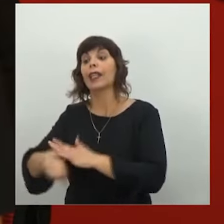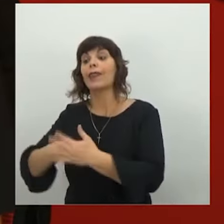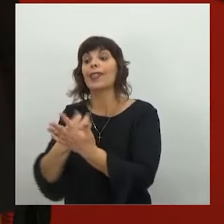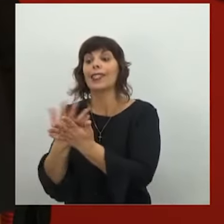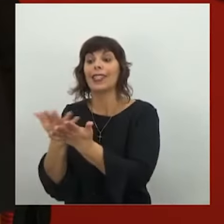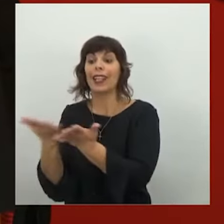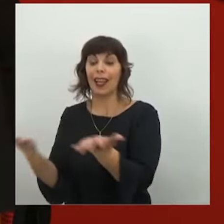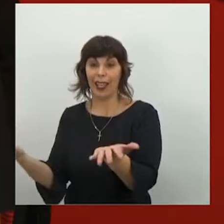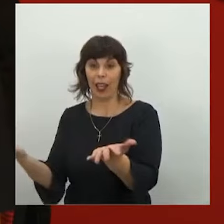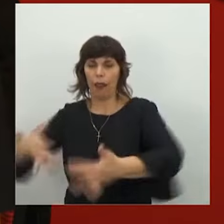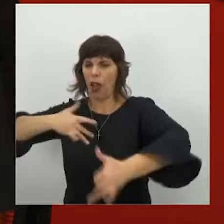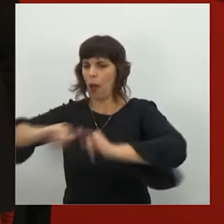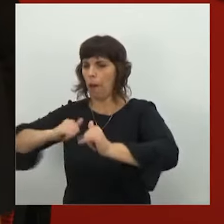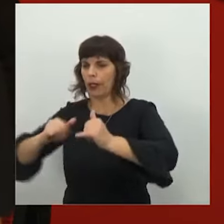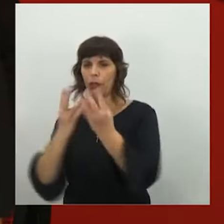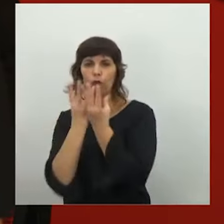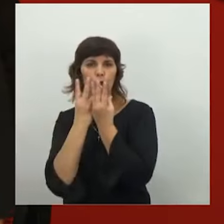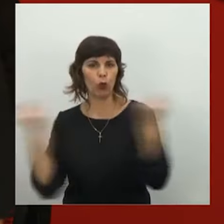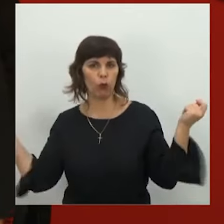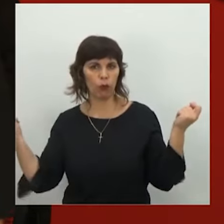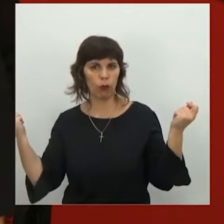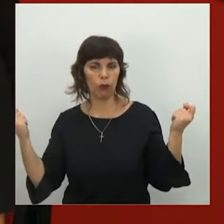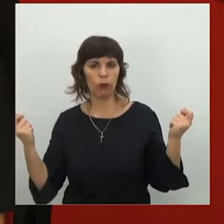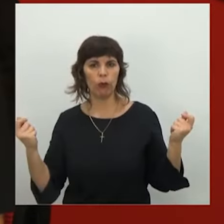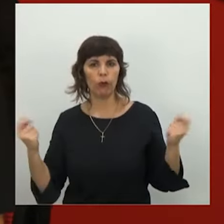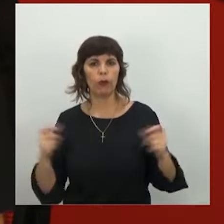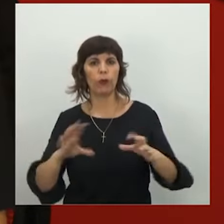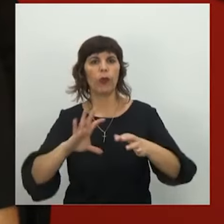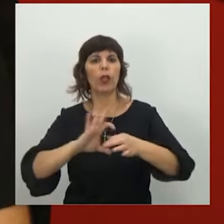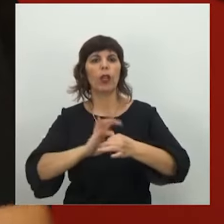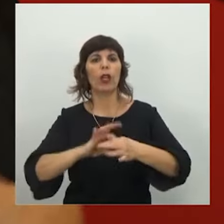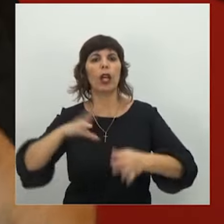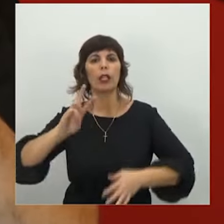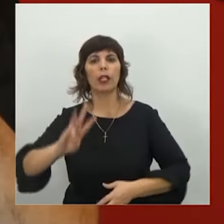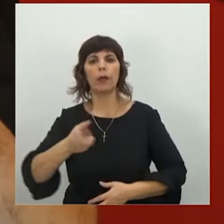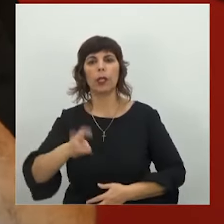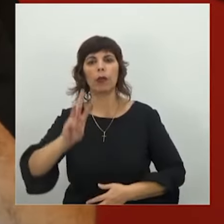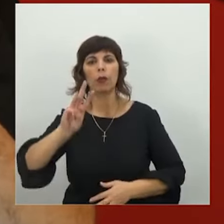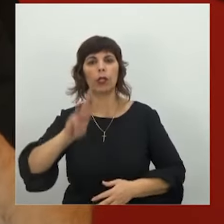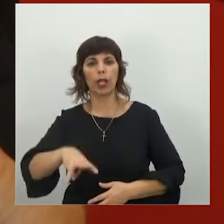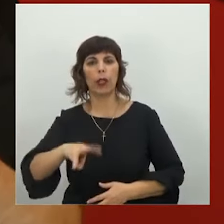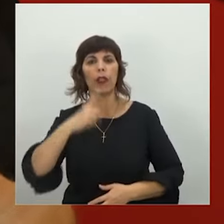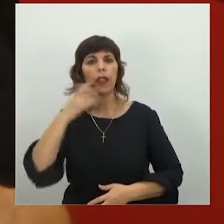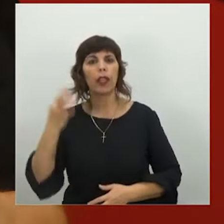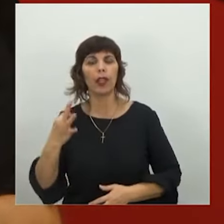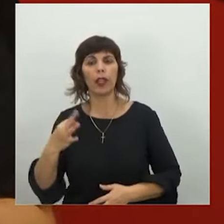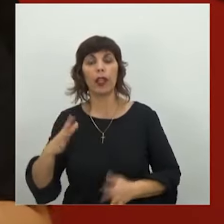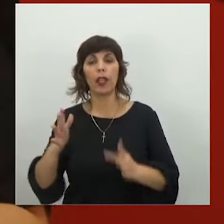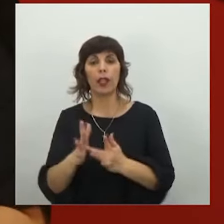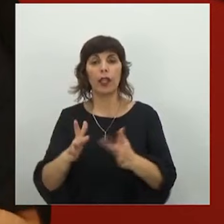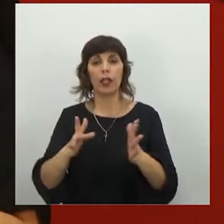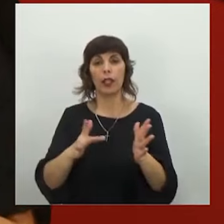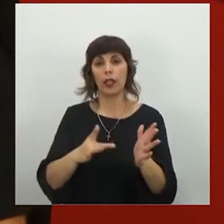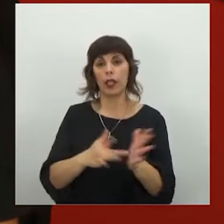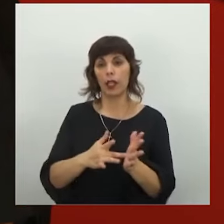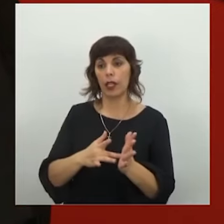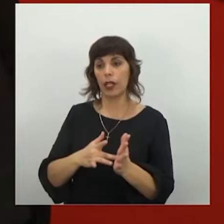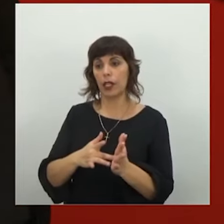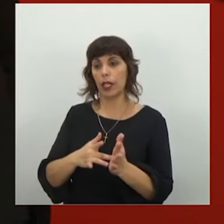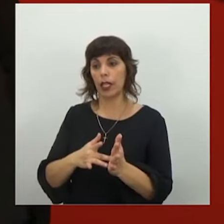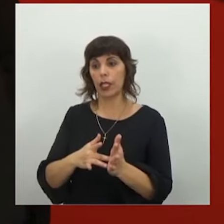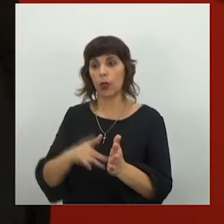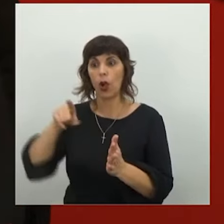elimina toda maldición. Galatas 3:13 dice que Cristo fue hecho por nosotros